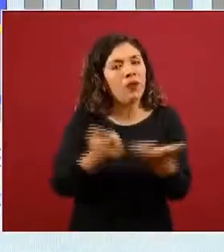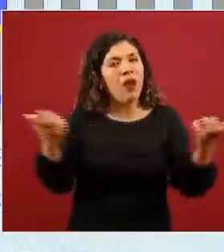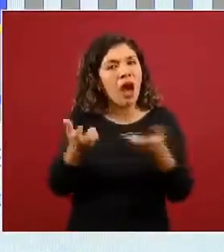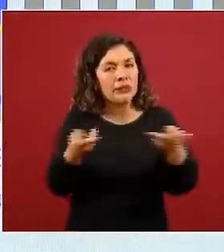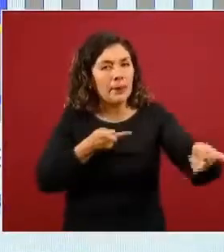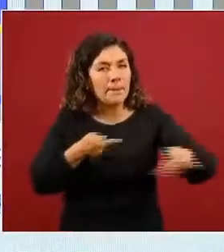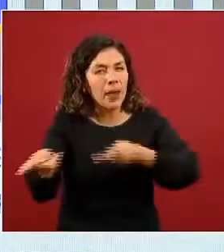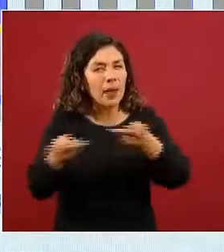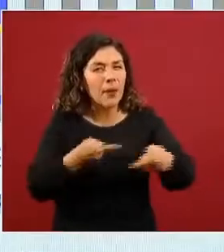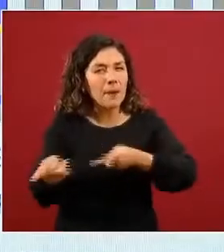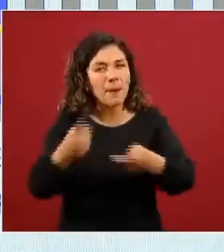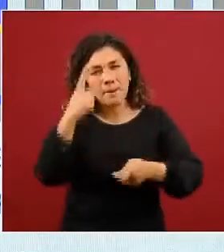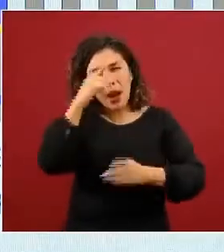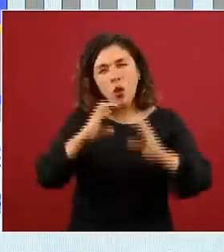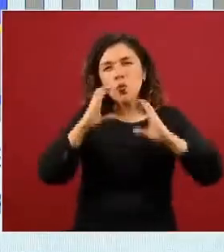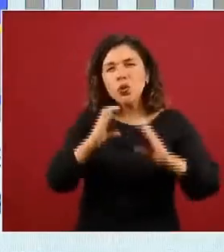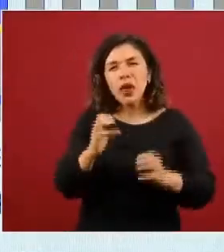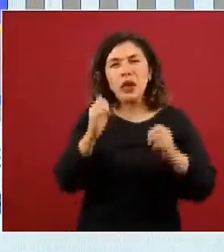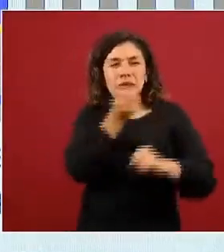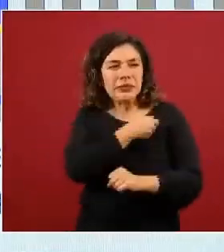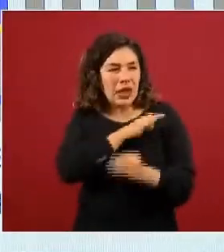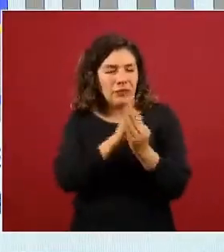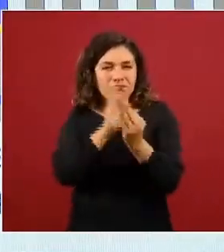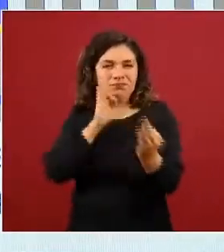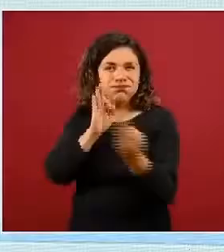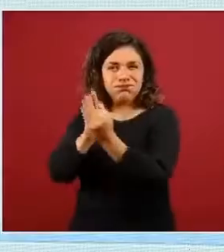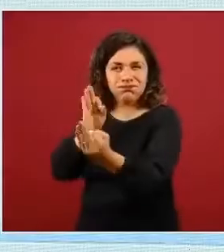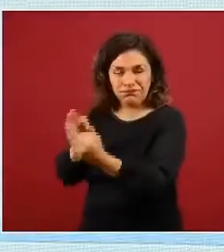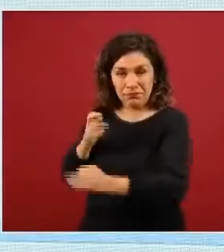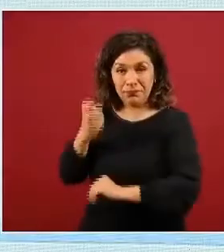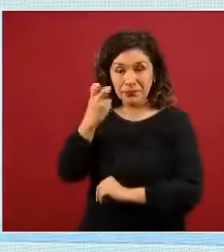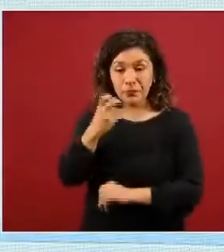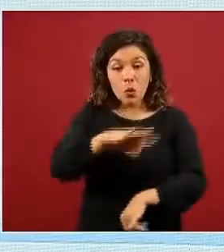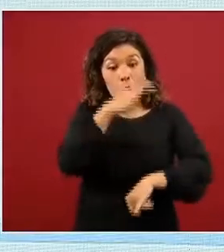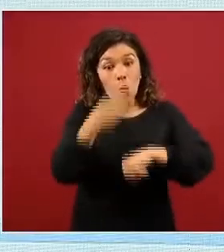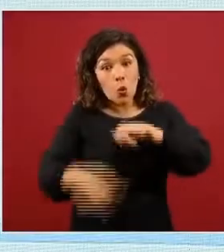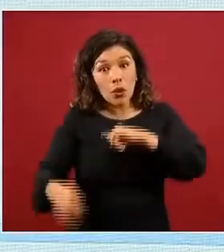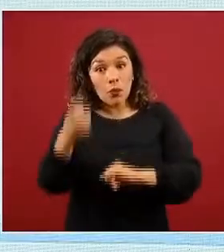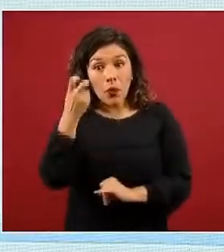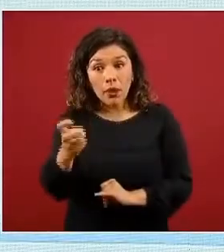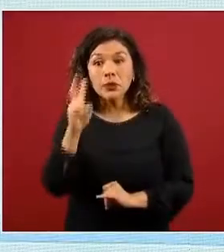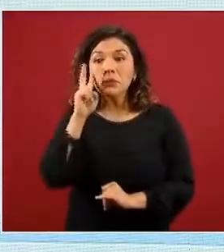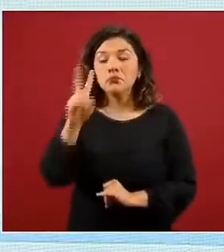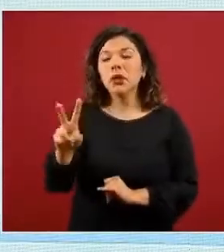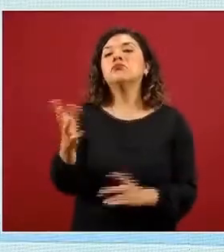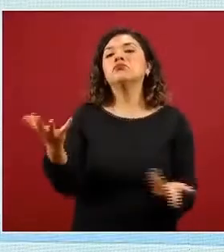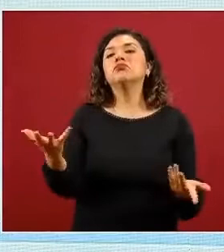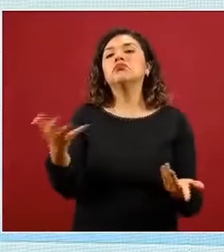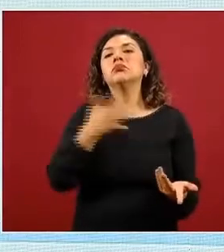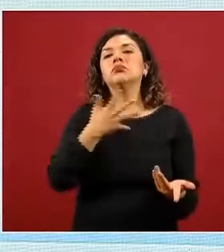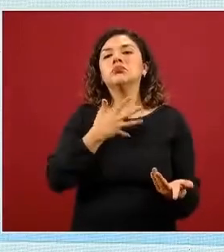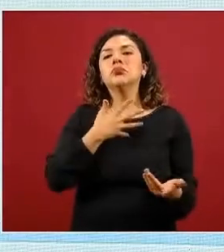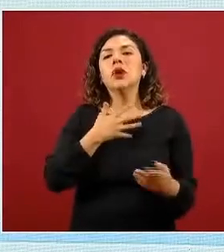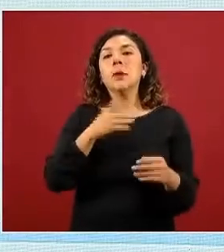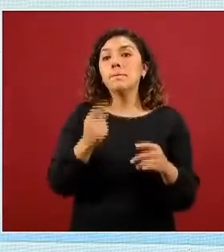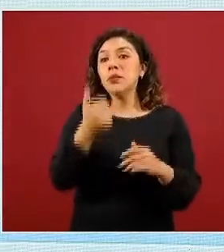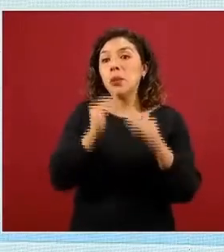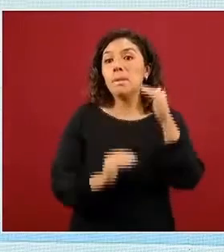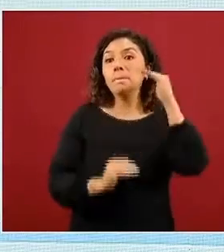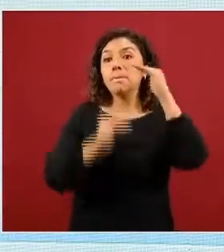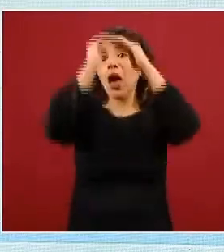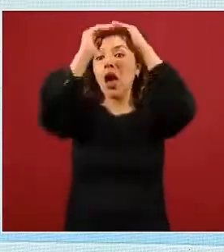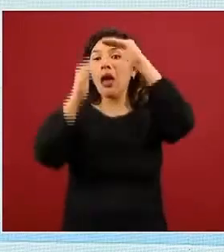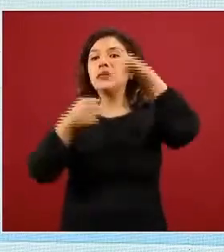ejecutaron durante la Jornada Nacional de Sana Distancia, y posterior al final de ella vemos que llegaron a un ACME en